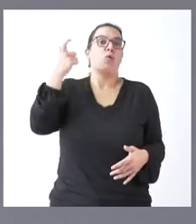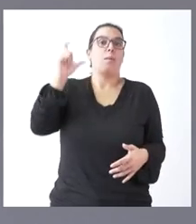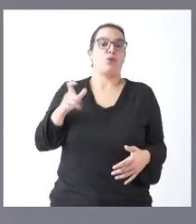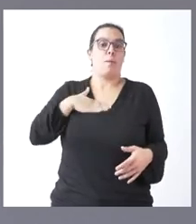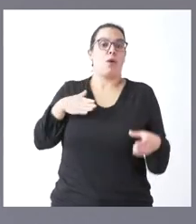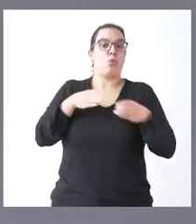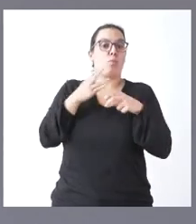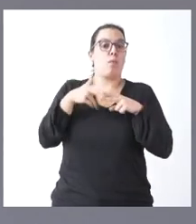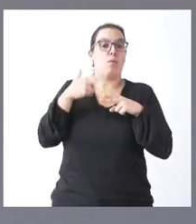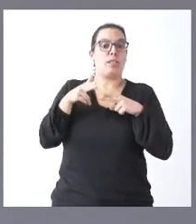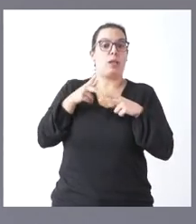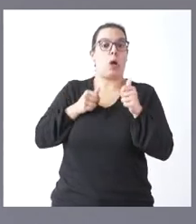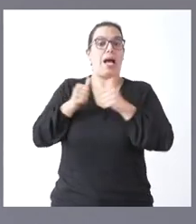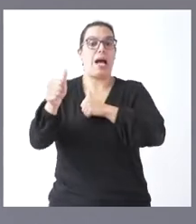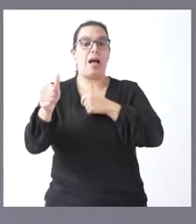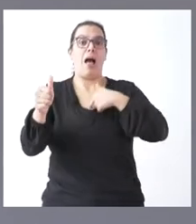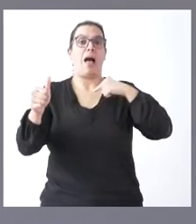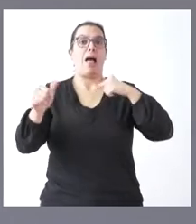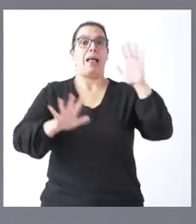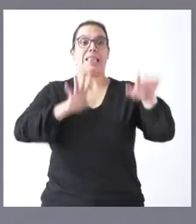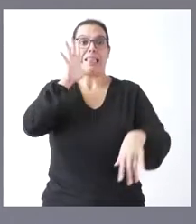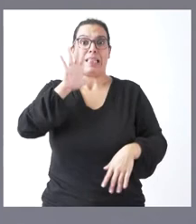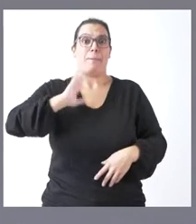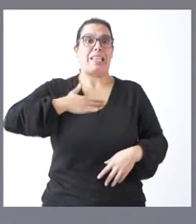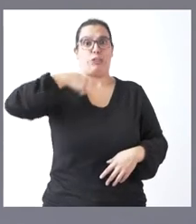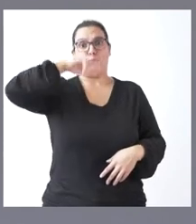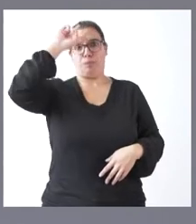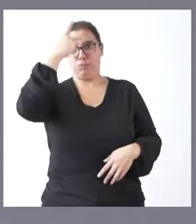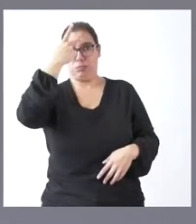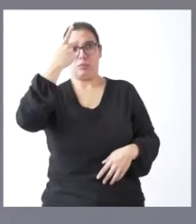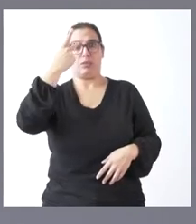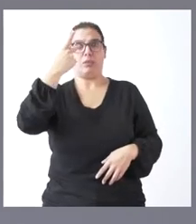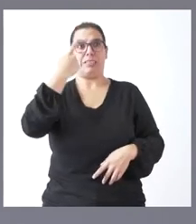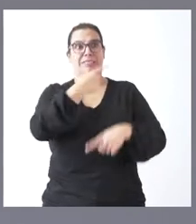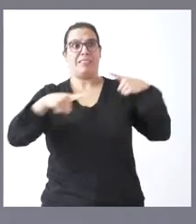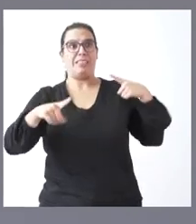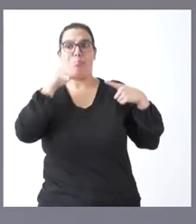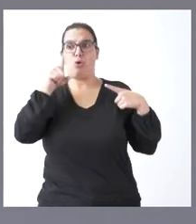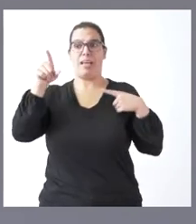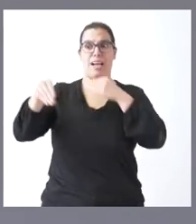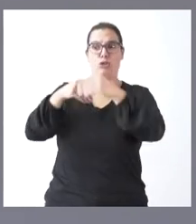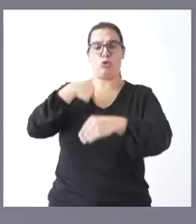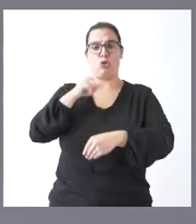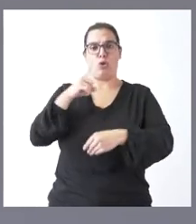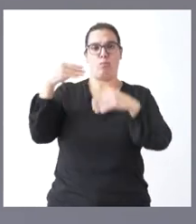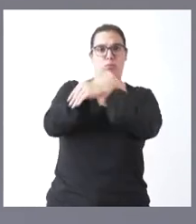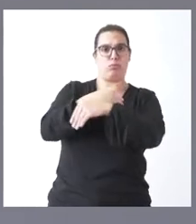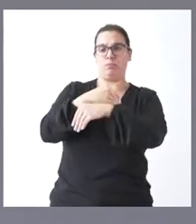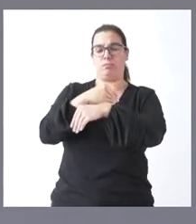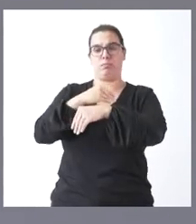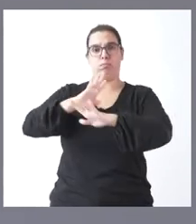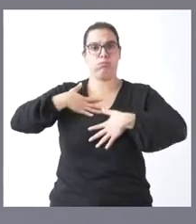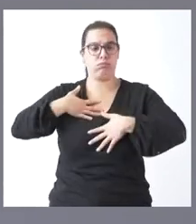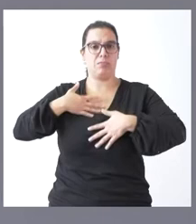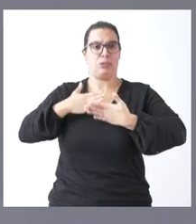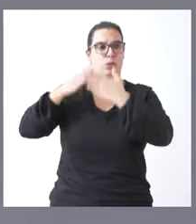político que se te adelante que tú al día siguiente tengas que cambiar de opinión y hacer una cosa distinta de aquella Que has defendido siempre de forma precipitada